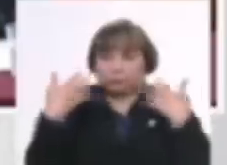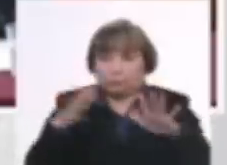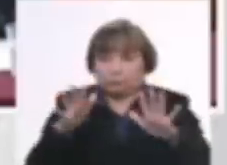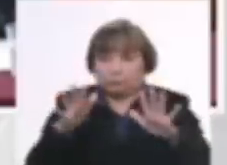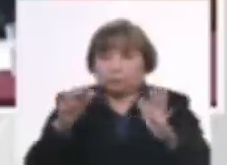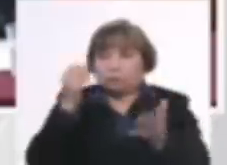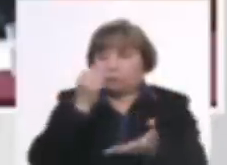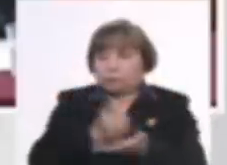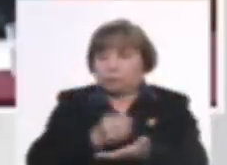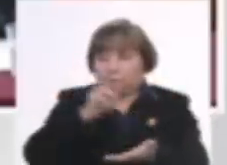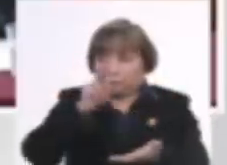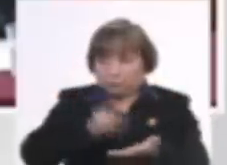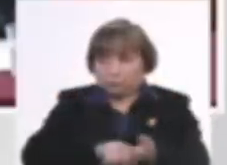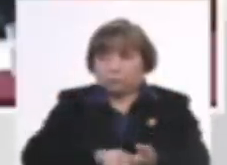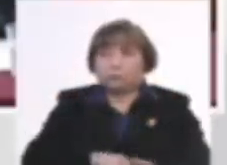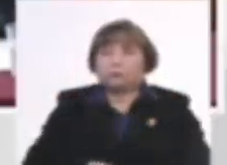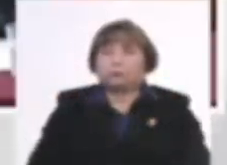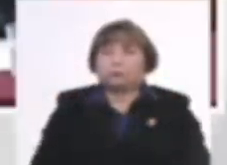está aprobado.